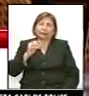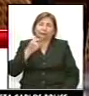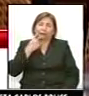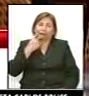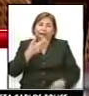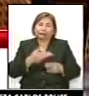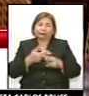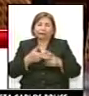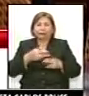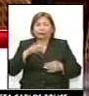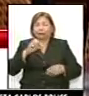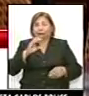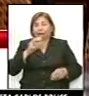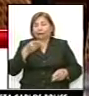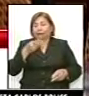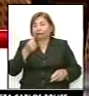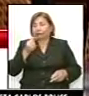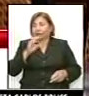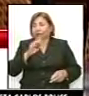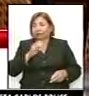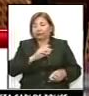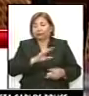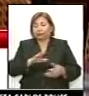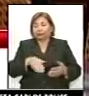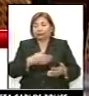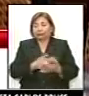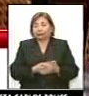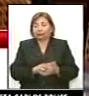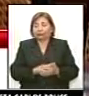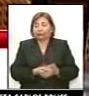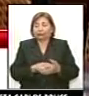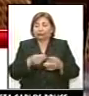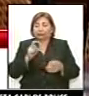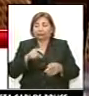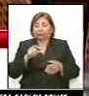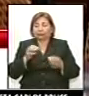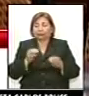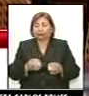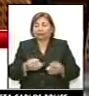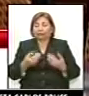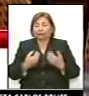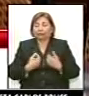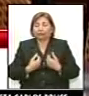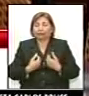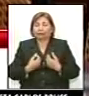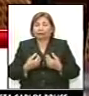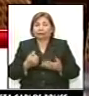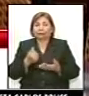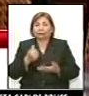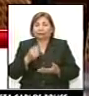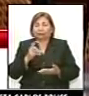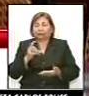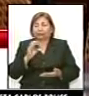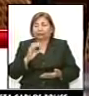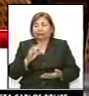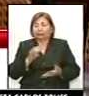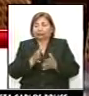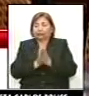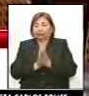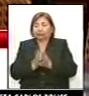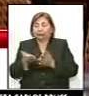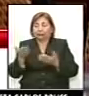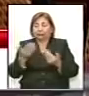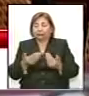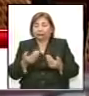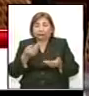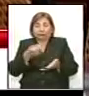nombre de Pachacamac, pero no se explayó en todas las inconvenientes que tenemos con la Comisión ADO. Yo quisiera que los convoque y nos dé